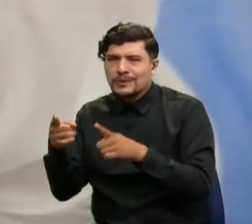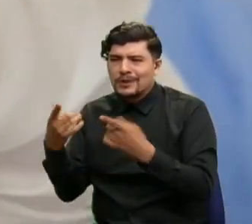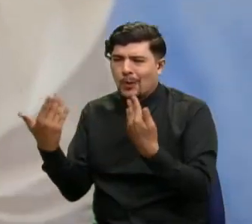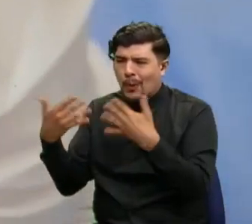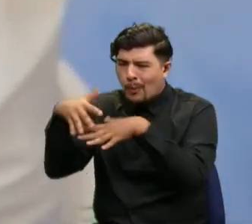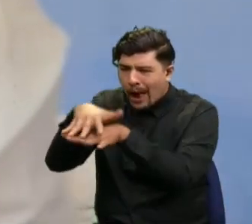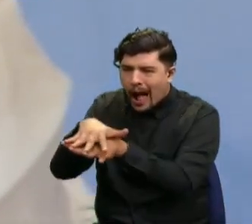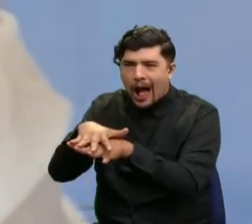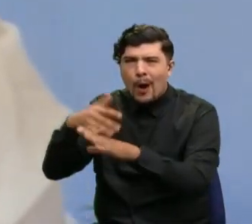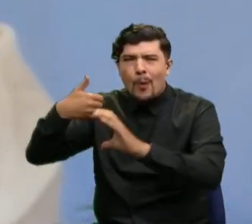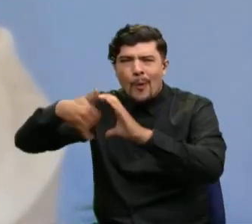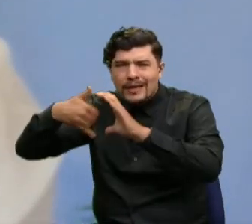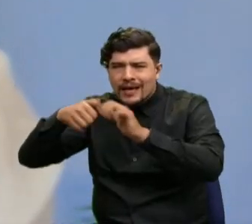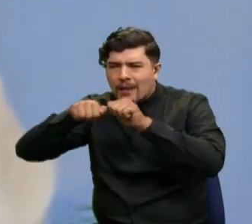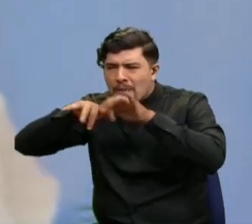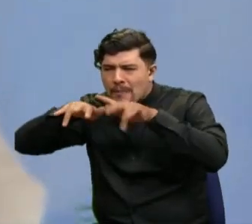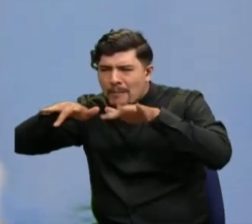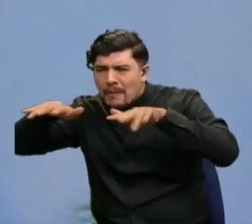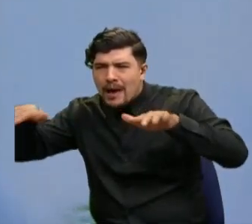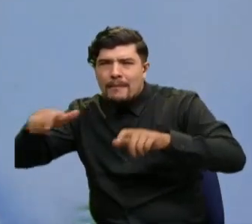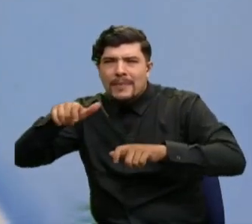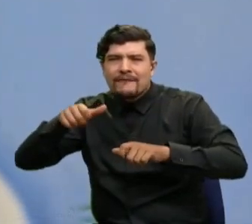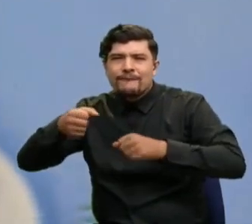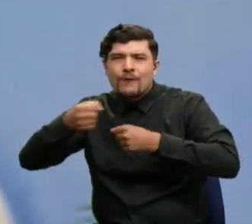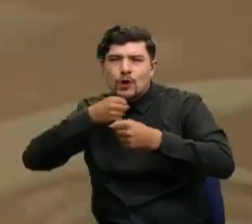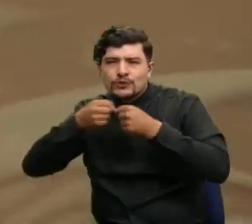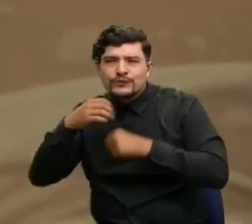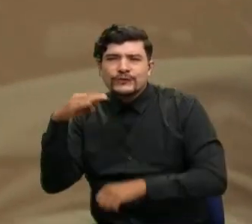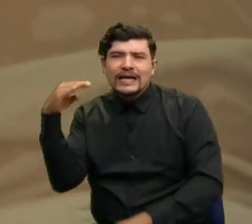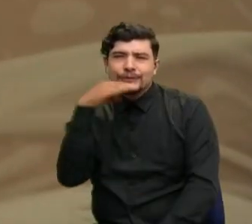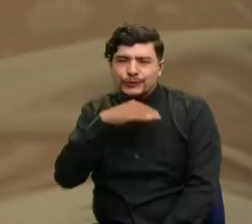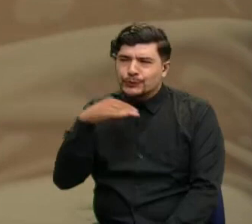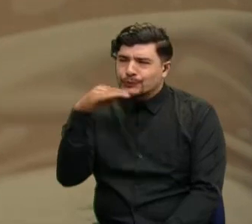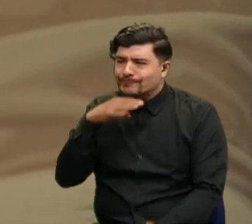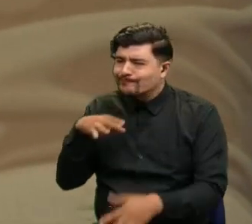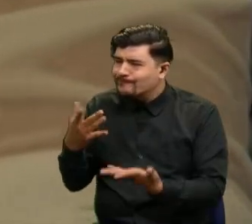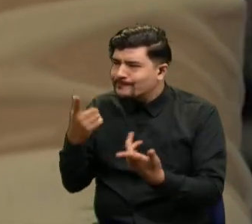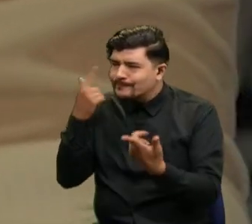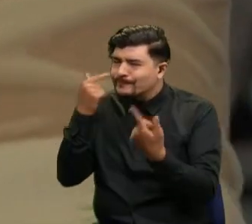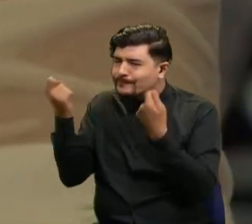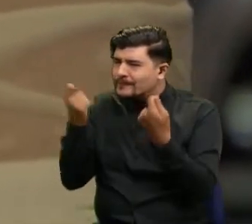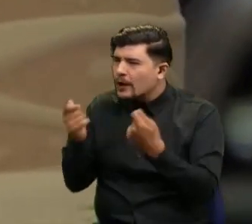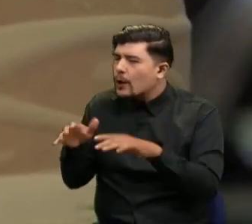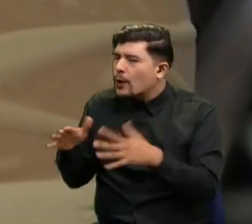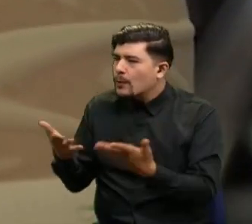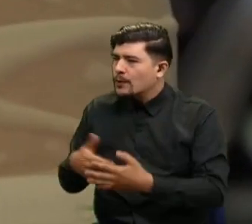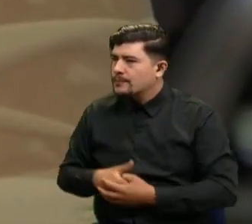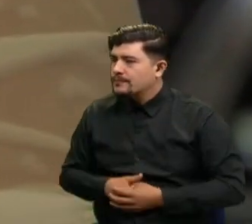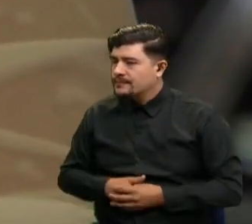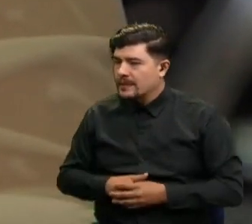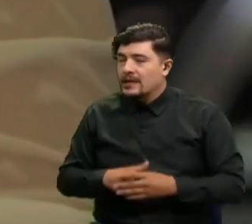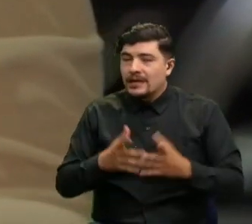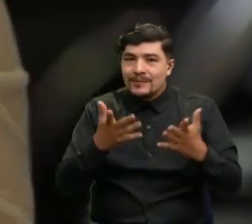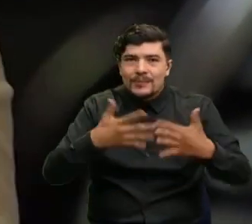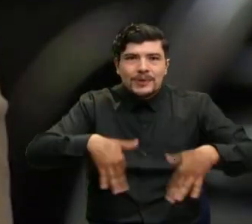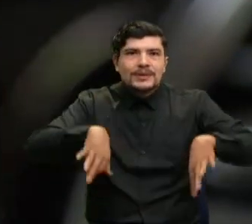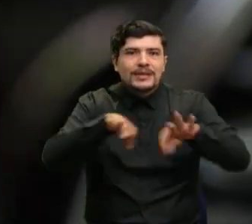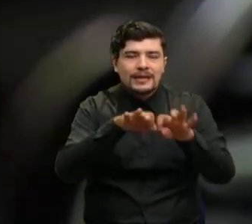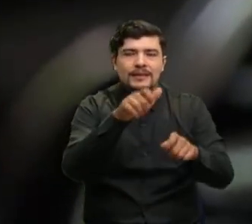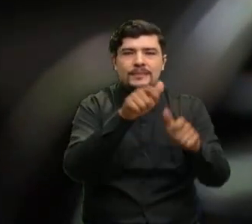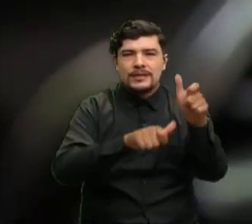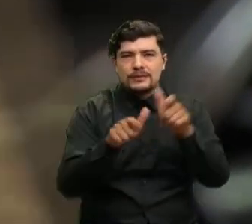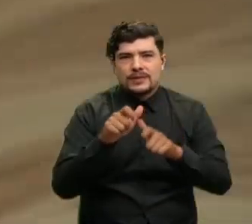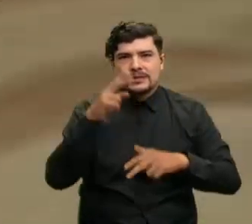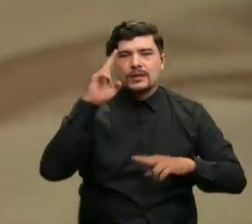WhatsApp? Es muy importante, Diana, por ejemplo, los medios de comunicación. Es